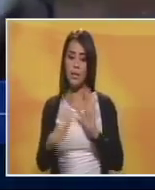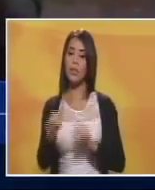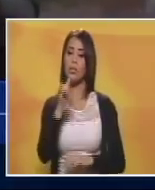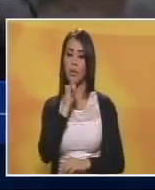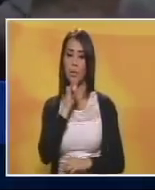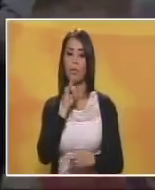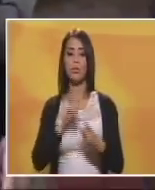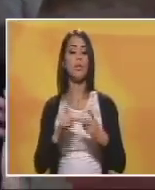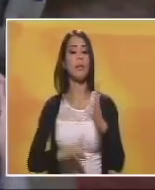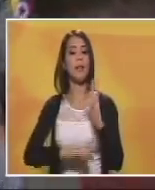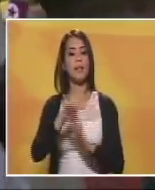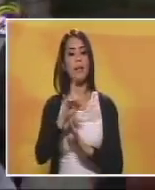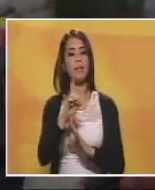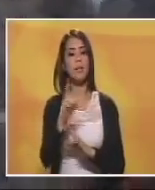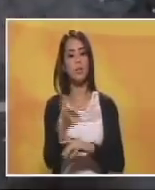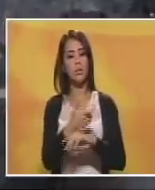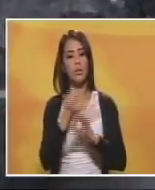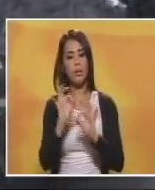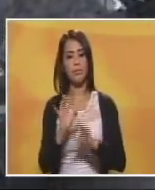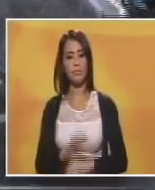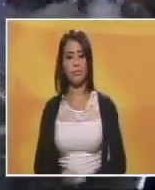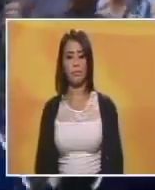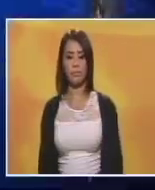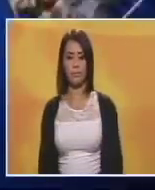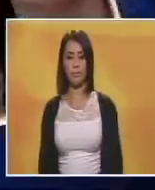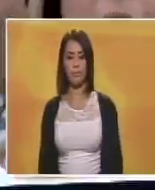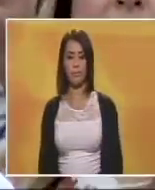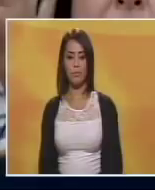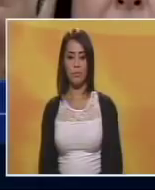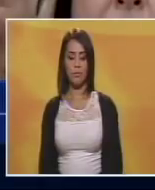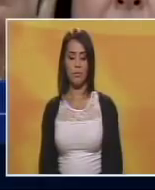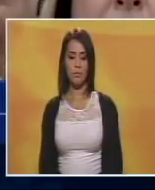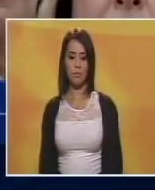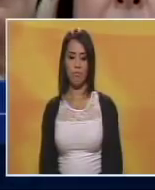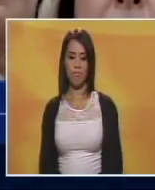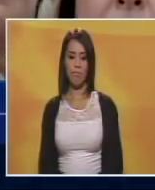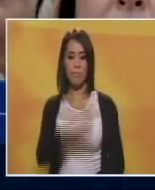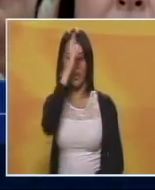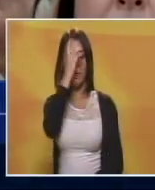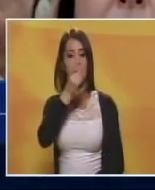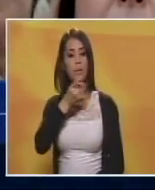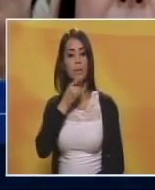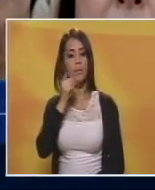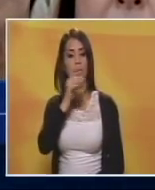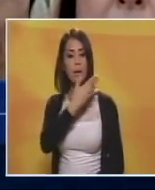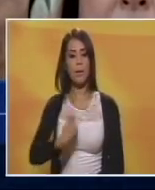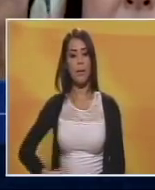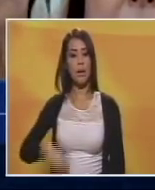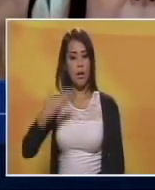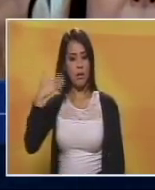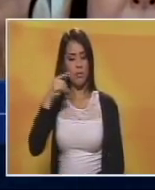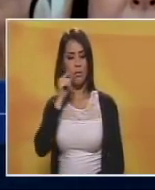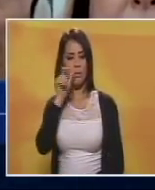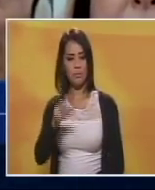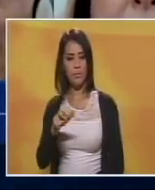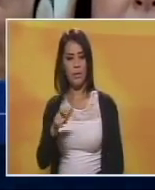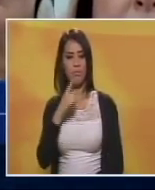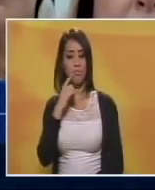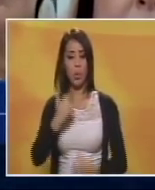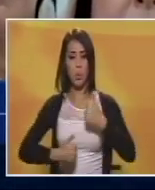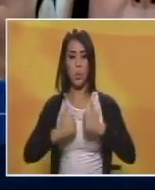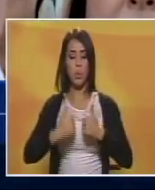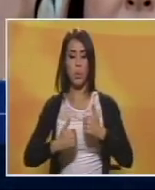información y el desarrollo del Estado de Derecho. En República Dominicana, el exmandatario Hipólito Mejía lanzó su